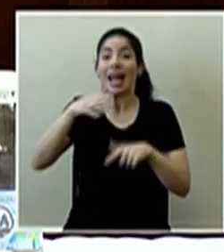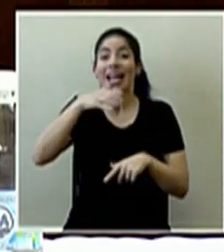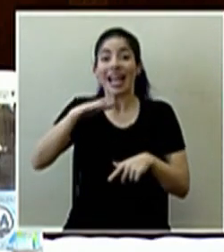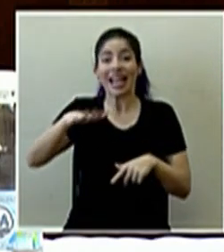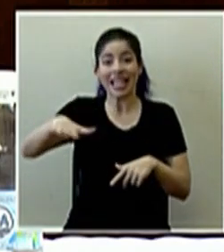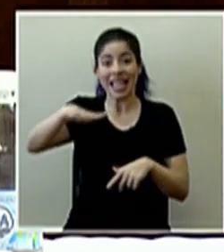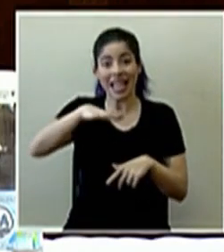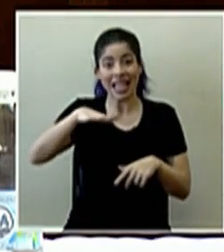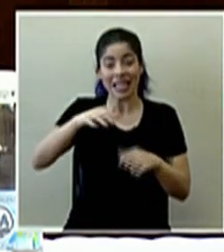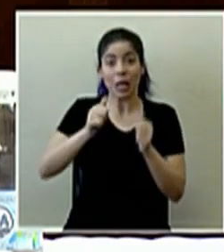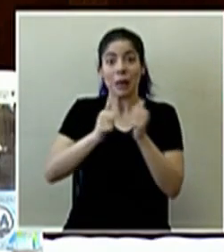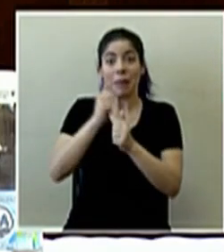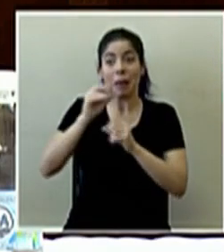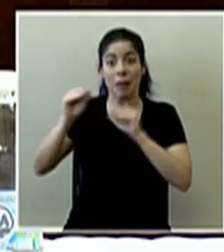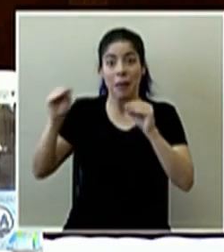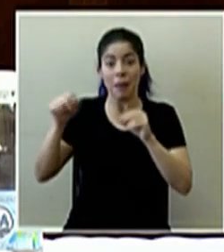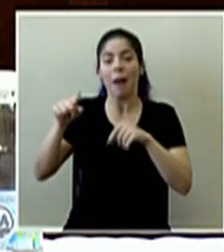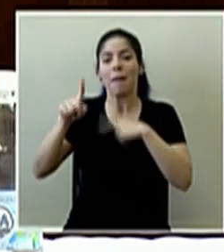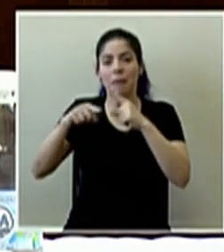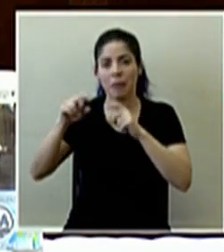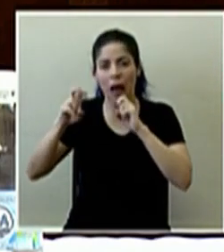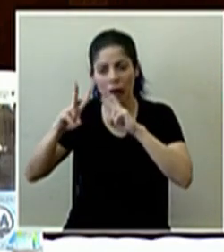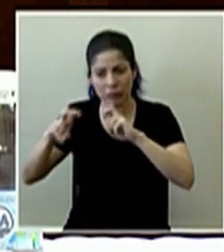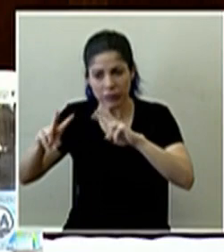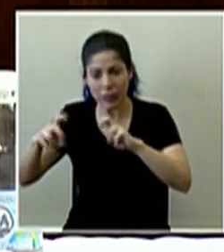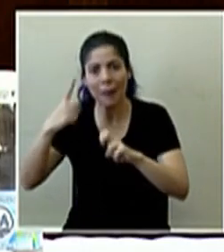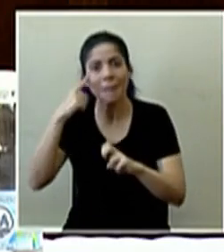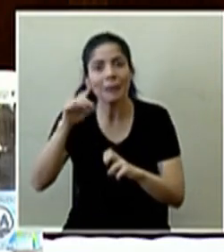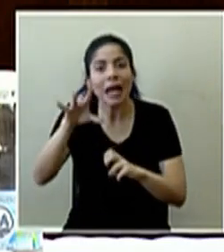en donde ha habido más transmisión, para llegar a